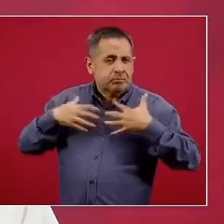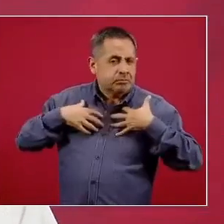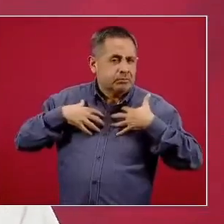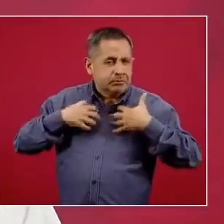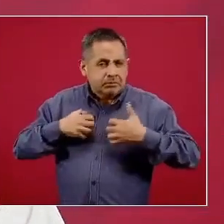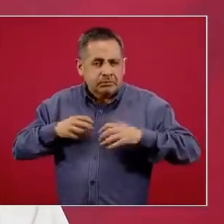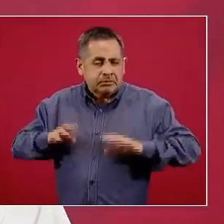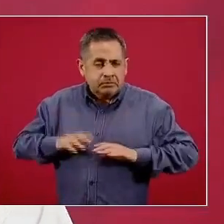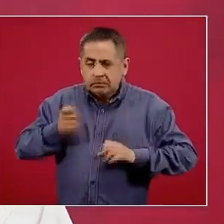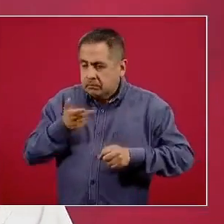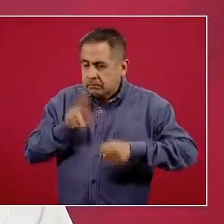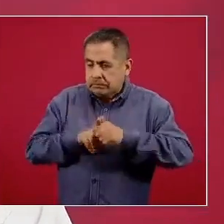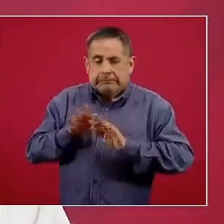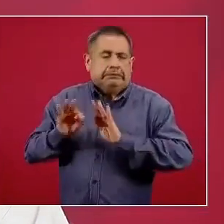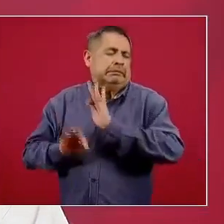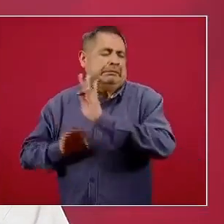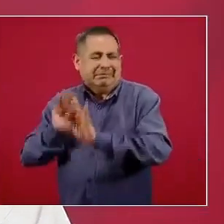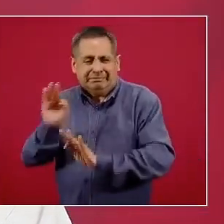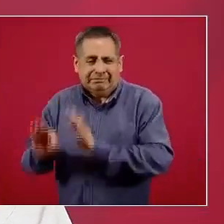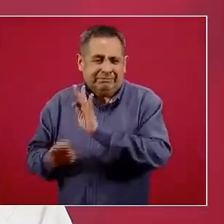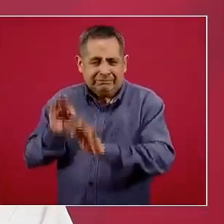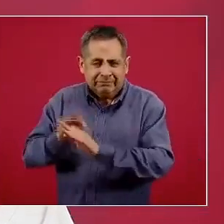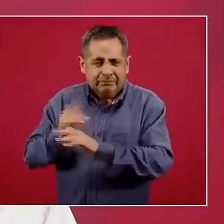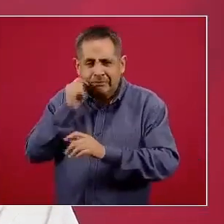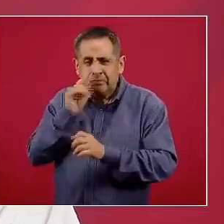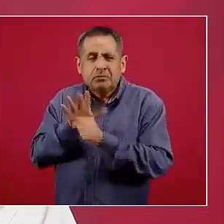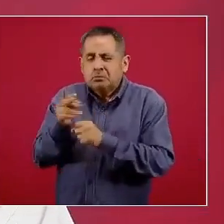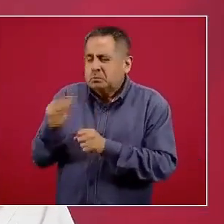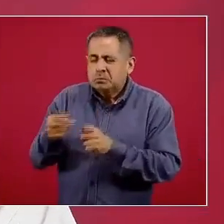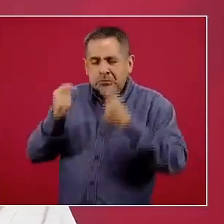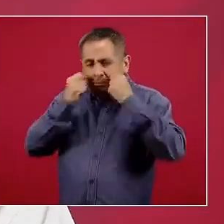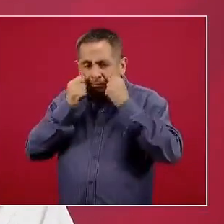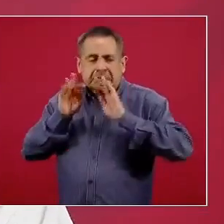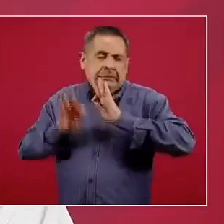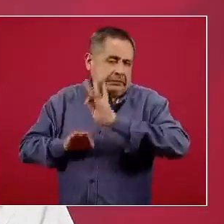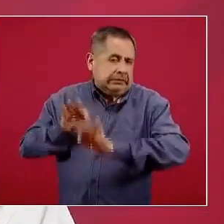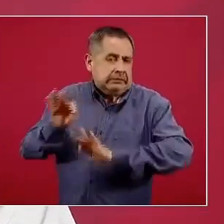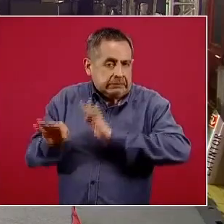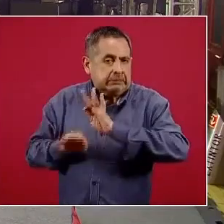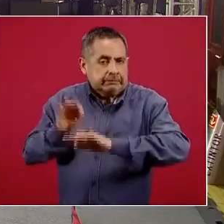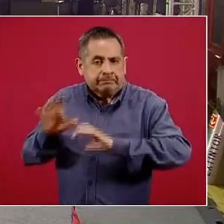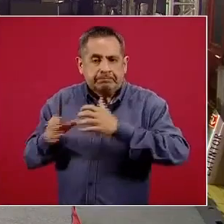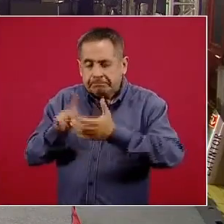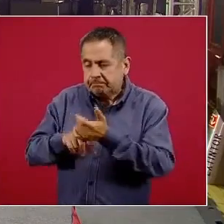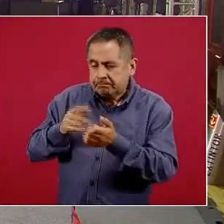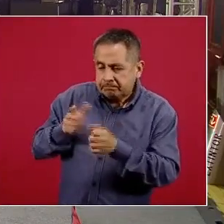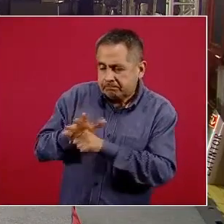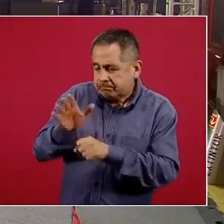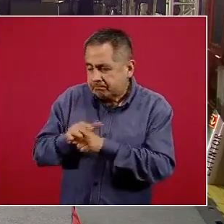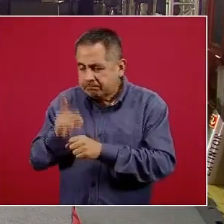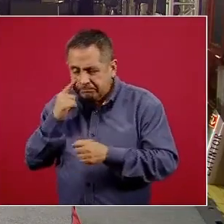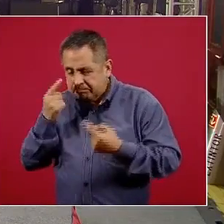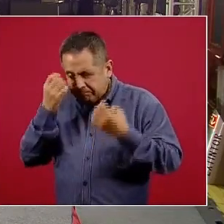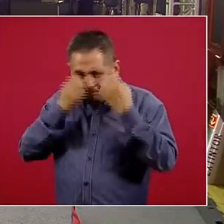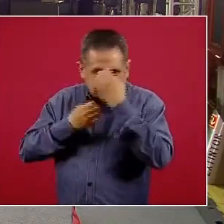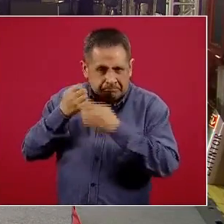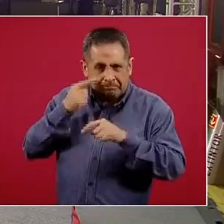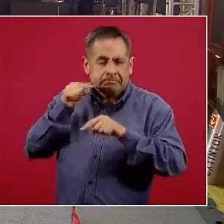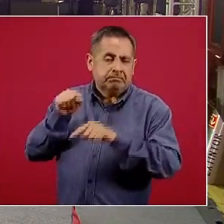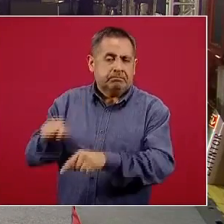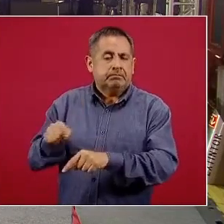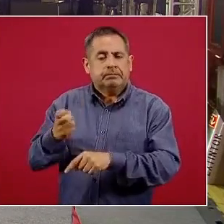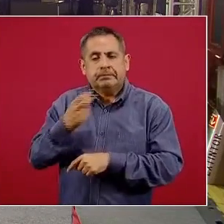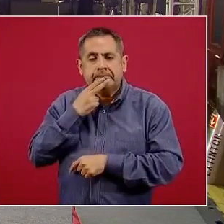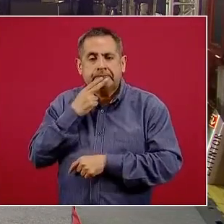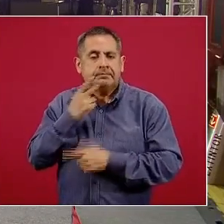características clínicas de riesgo, es decir, características epidemiológicas o radiológicas,